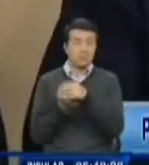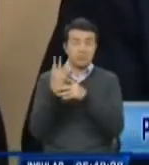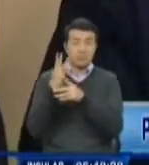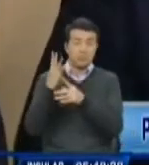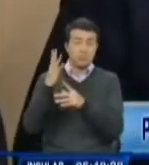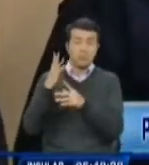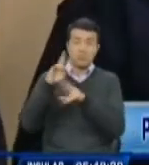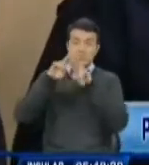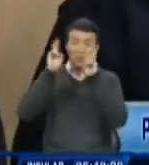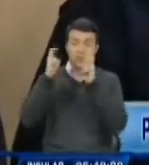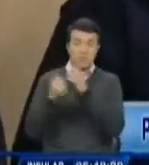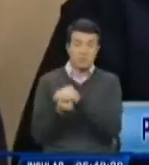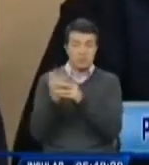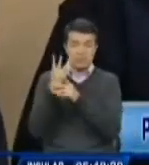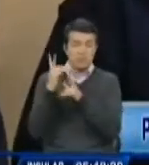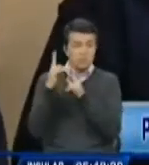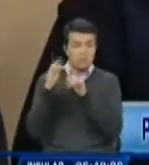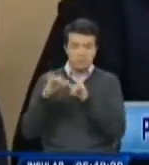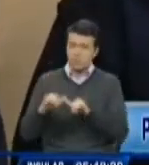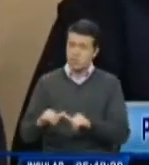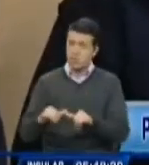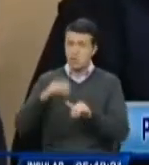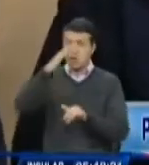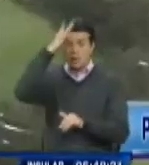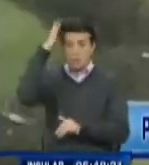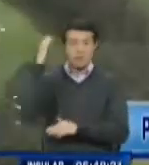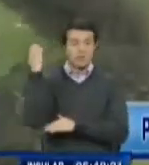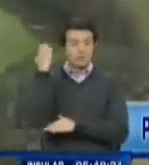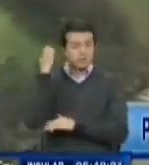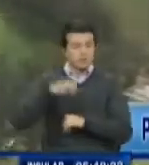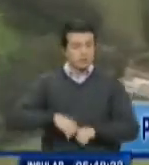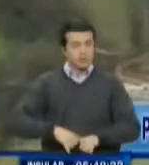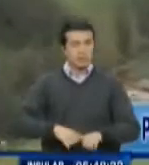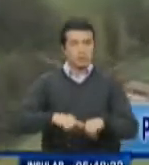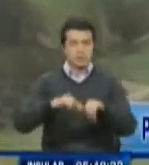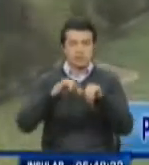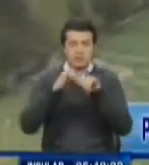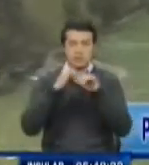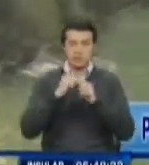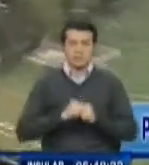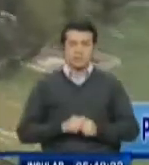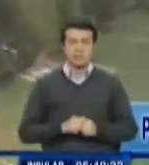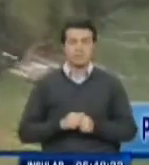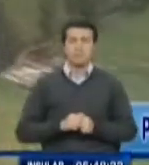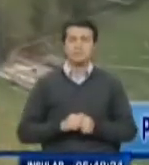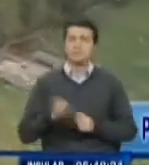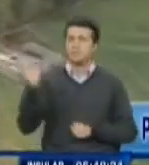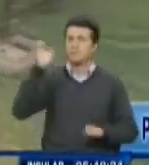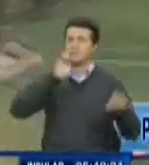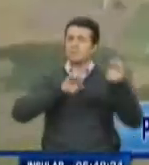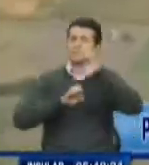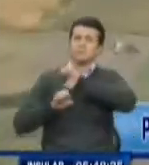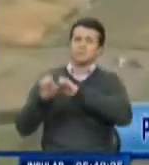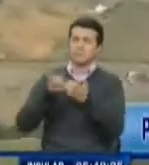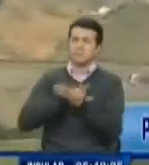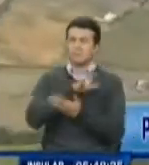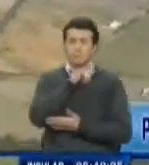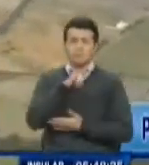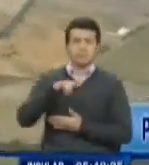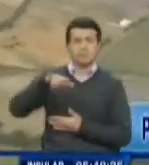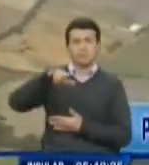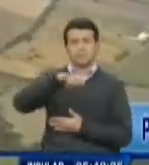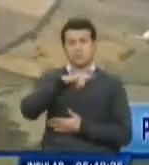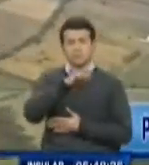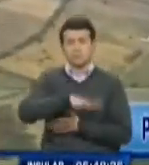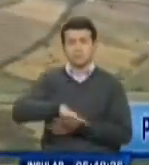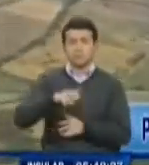en relación al volcán por eso se mantiene la alerta amarilla el monitoreo se lo hizo también desde el aire particularmente